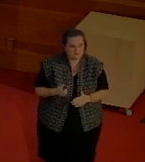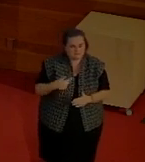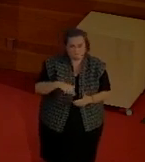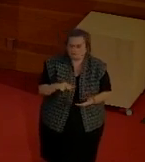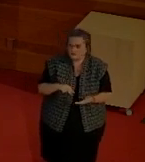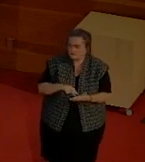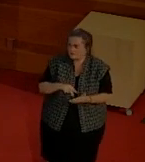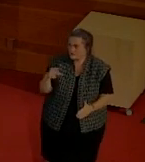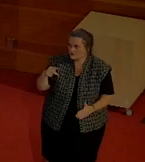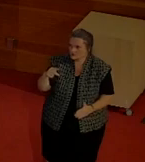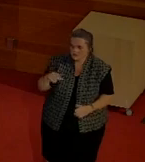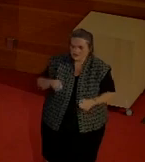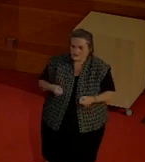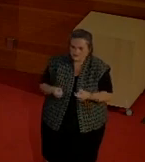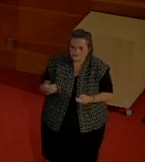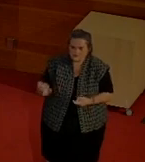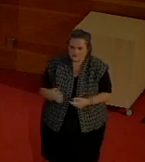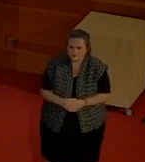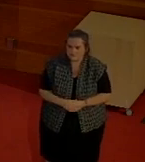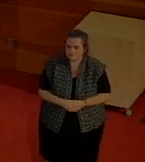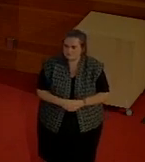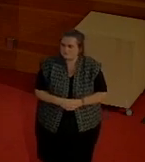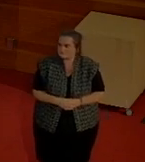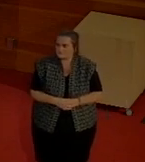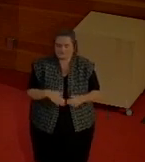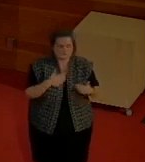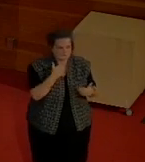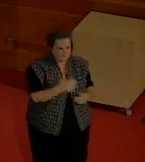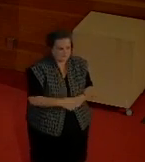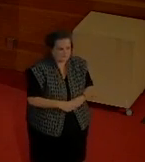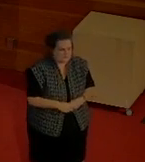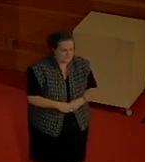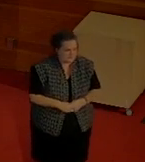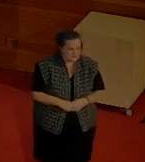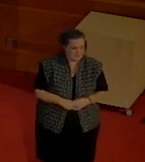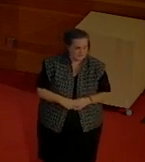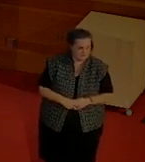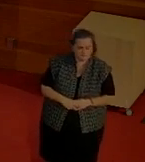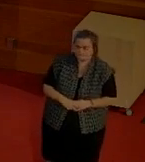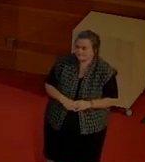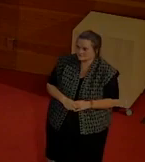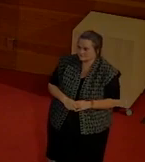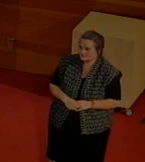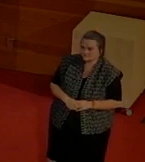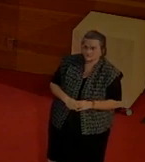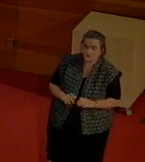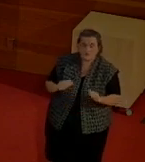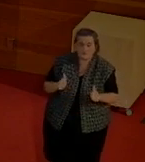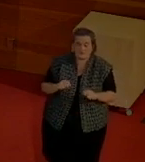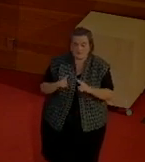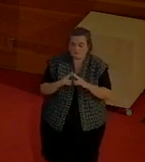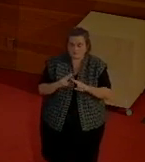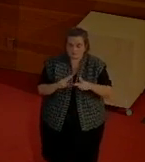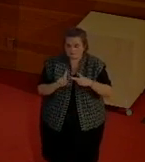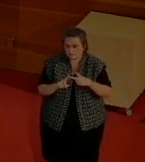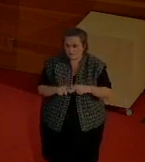venga qué ricco gracias gracias eh empiezo por la segunda por la segunda